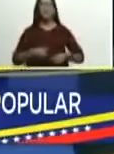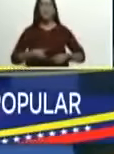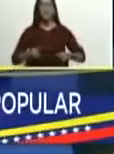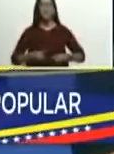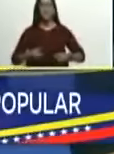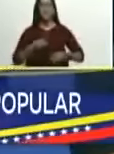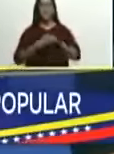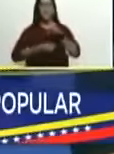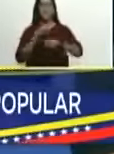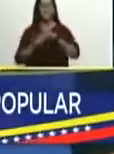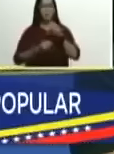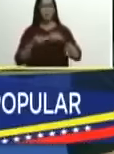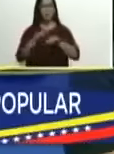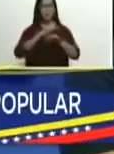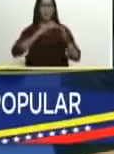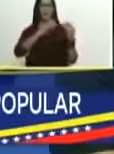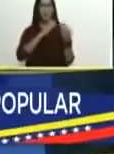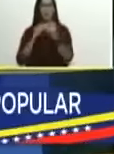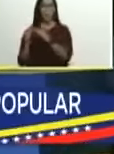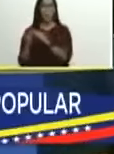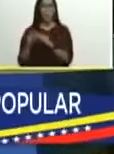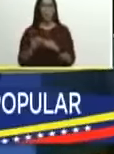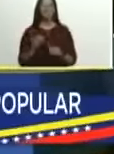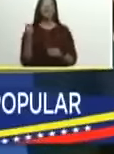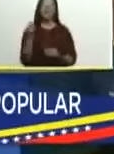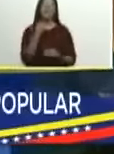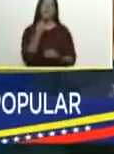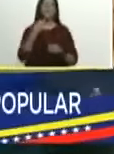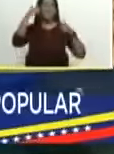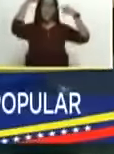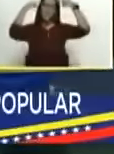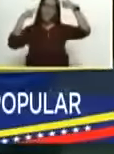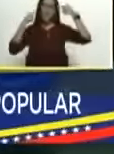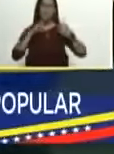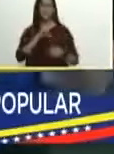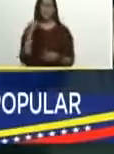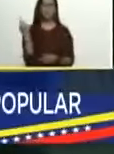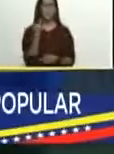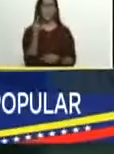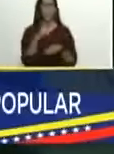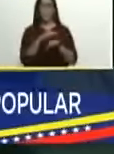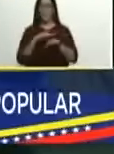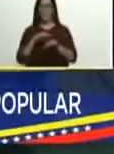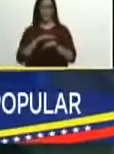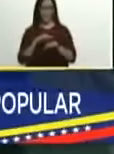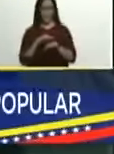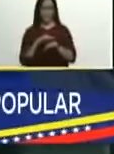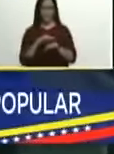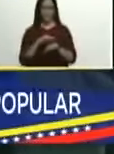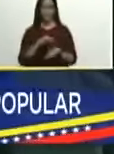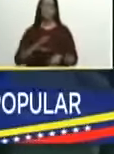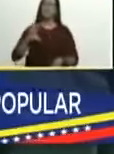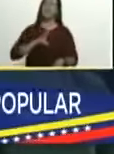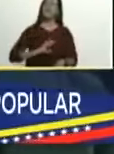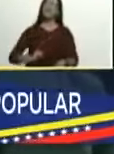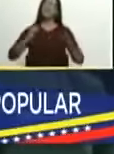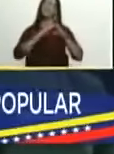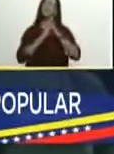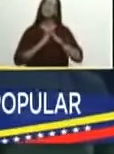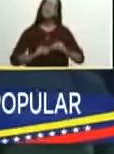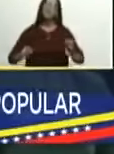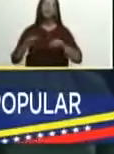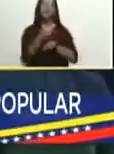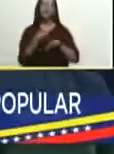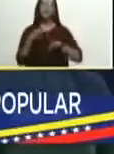el Ministerio Comuna, tal como lo decía Chávez, no es solo un ministerio, es todo el gobierno